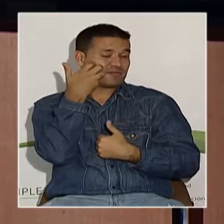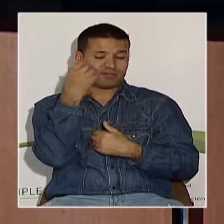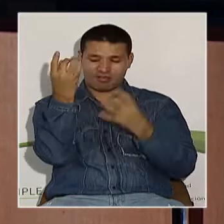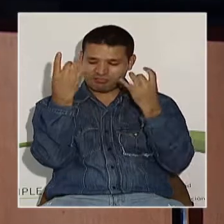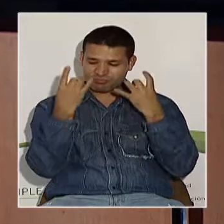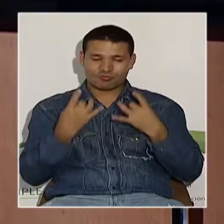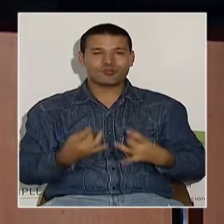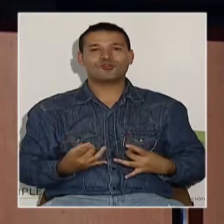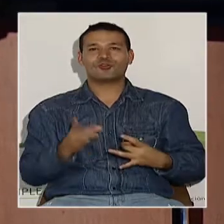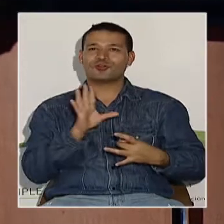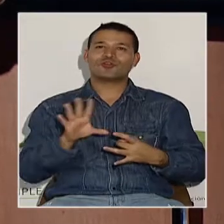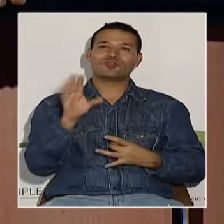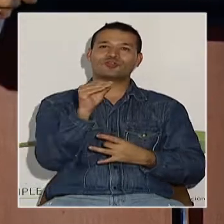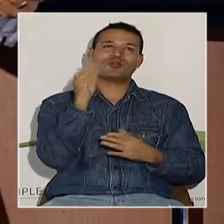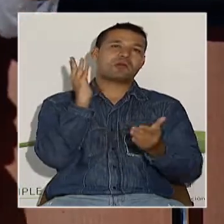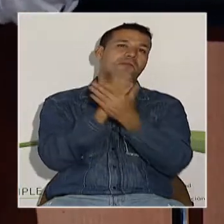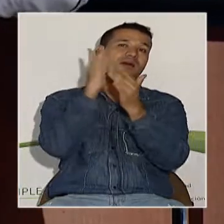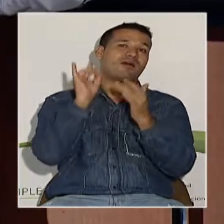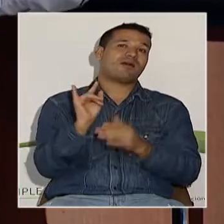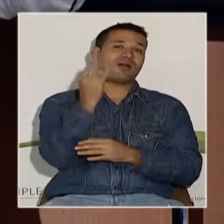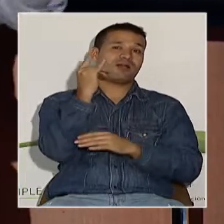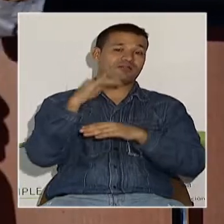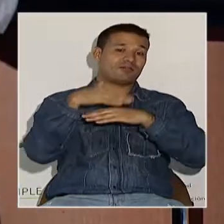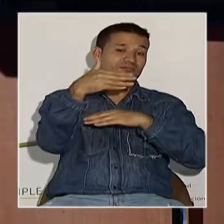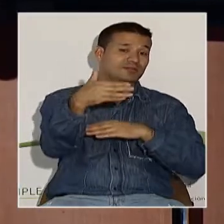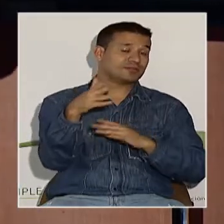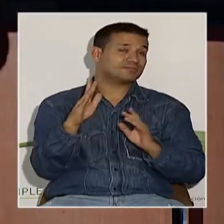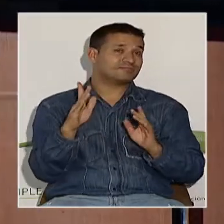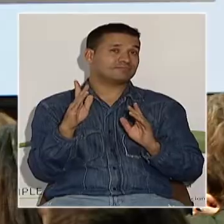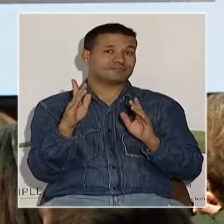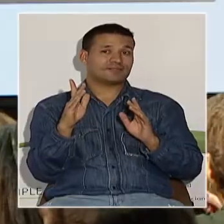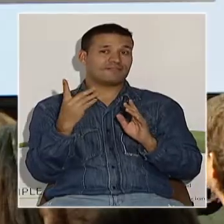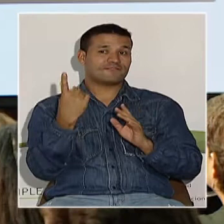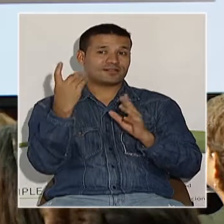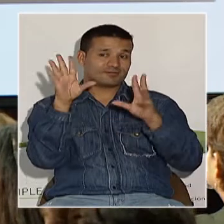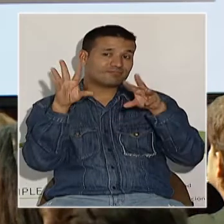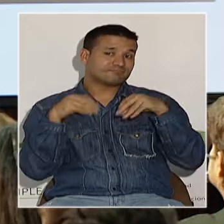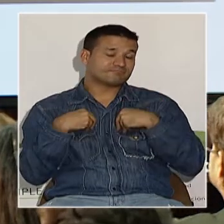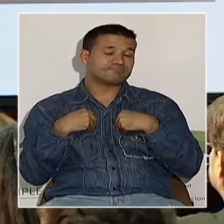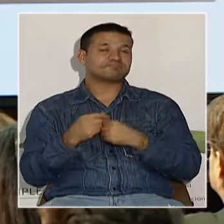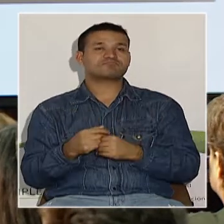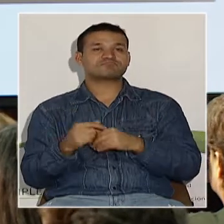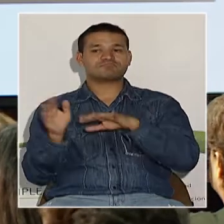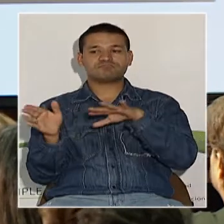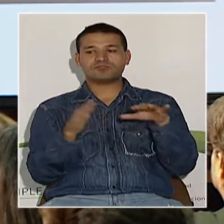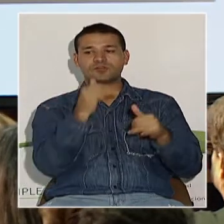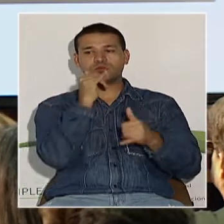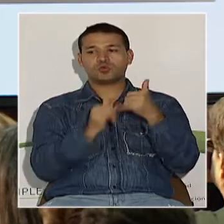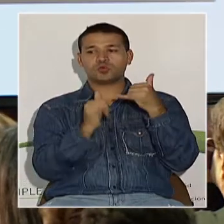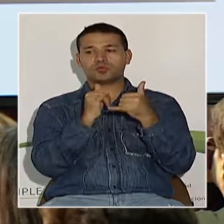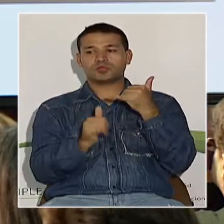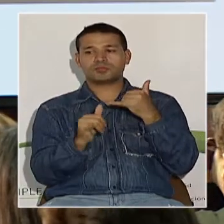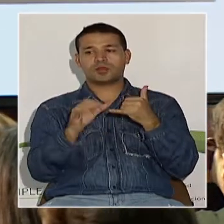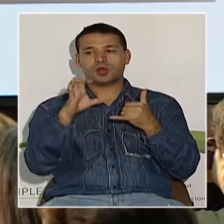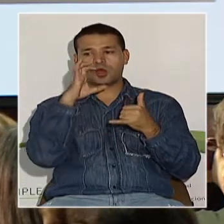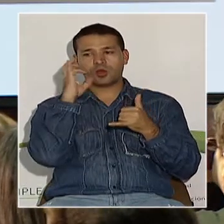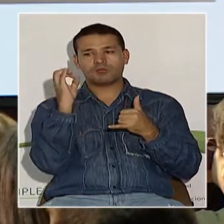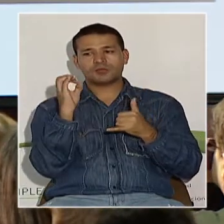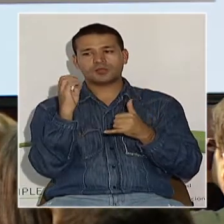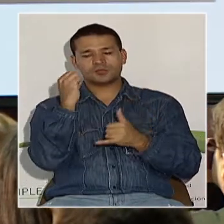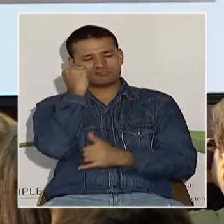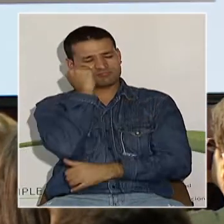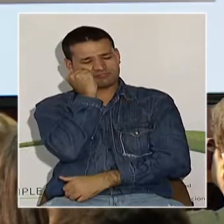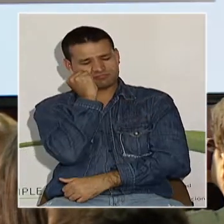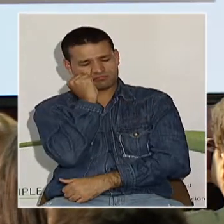pero lo negamos. Al lado, esta otra pintura famosa, casi de las últimas de Goya, ya derrotado y triste,